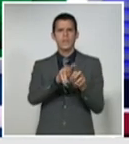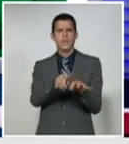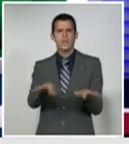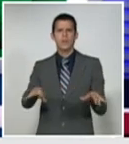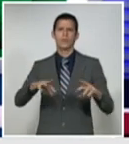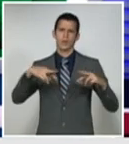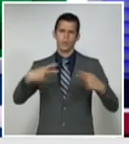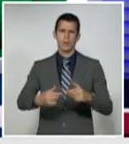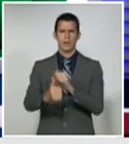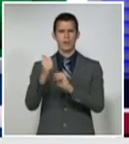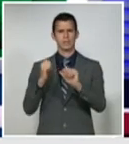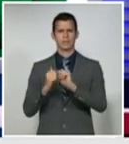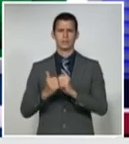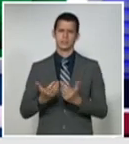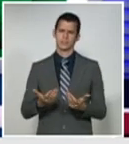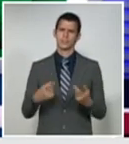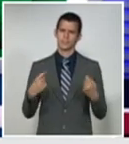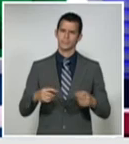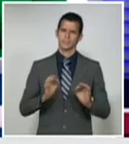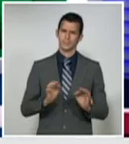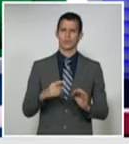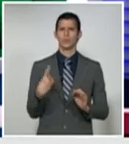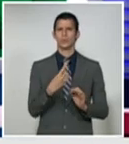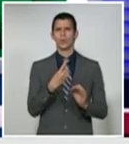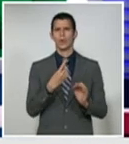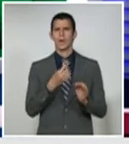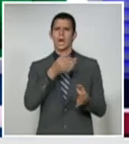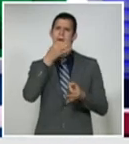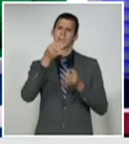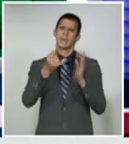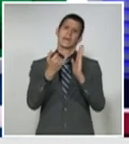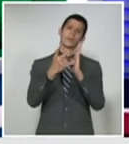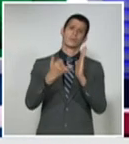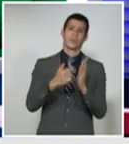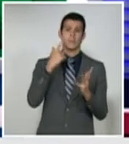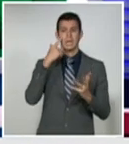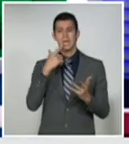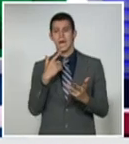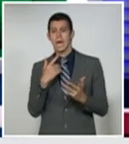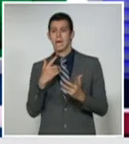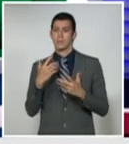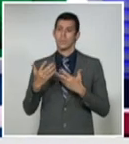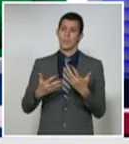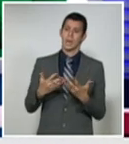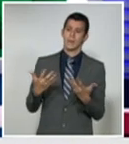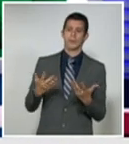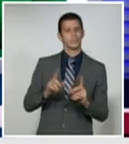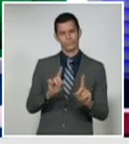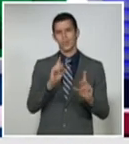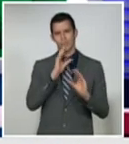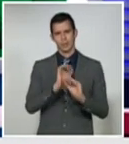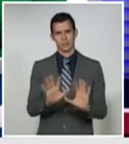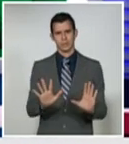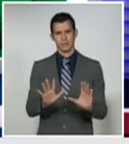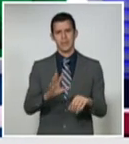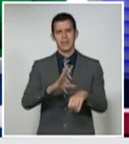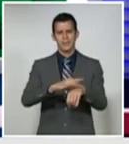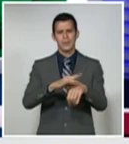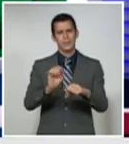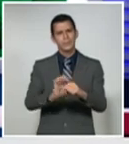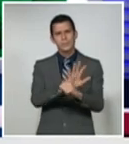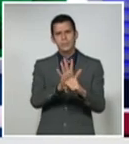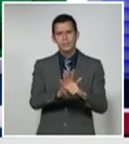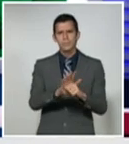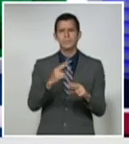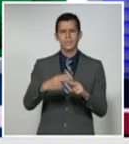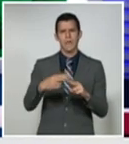decirlo, sin justificar nada, ni mucho menos, pero indiscutiblemente esta enfermedad está demostrando al